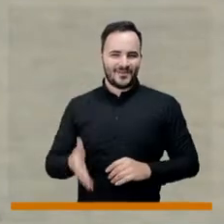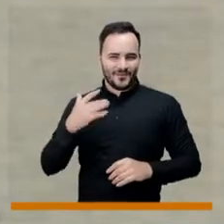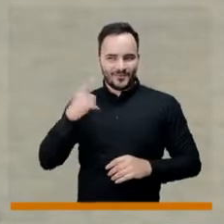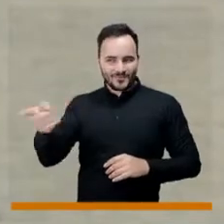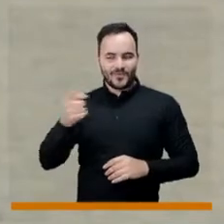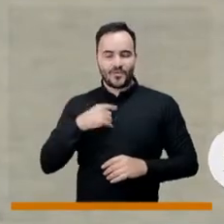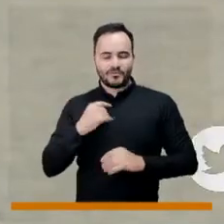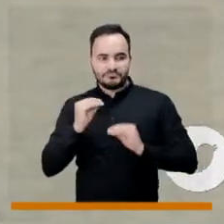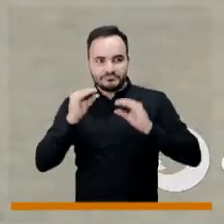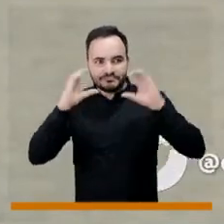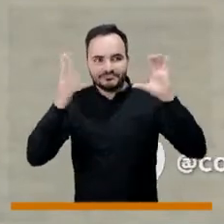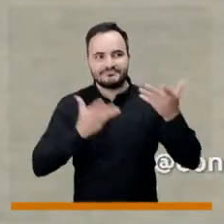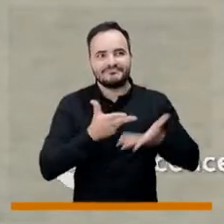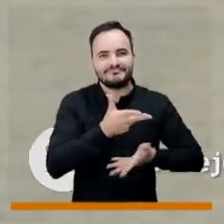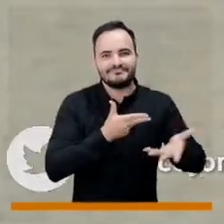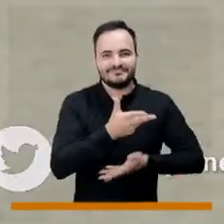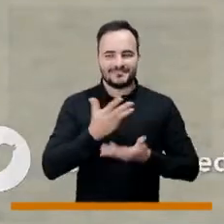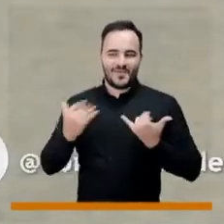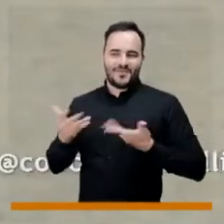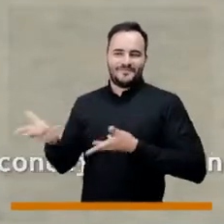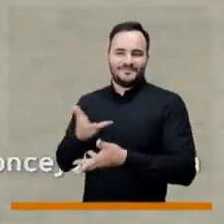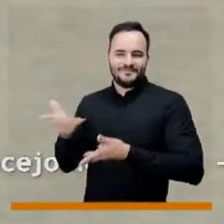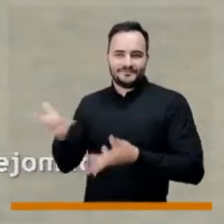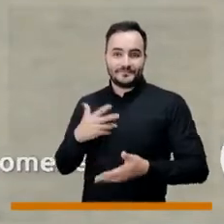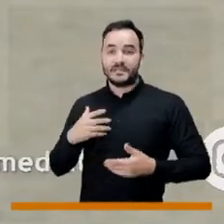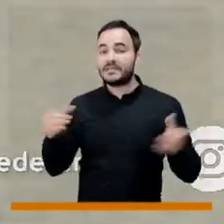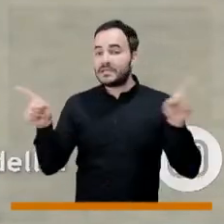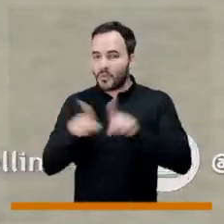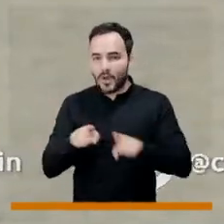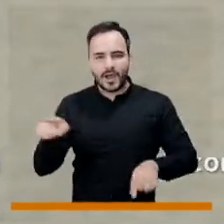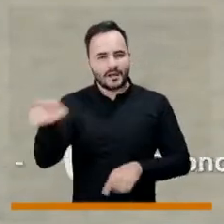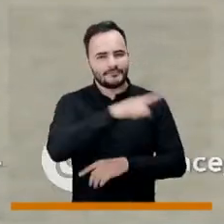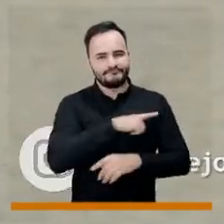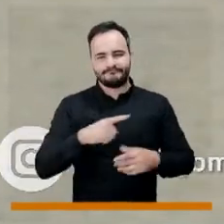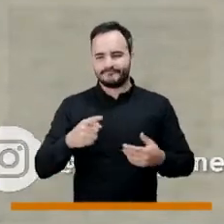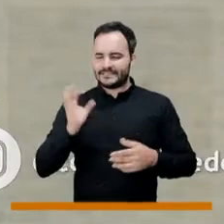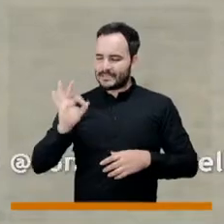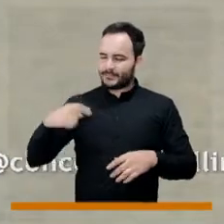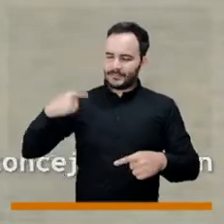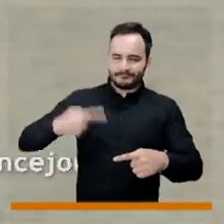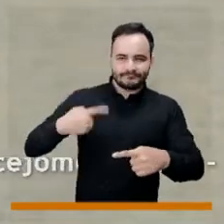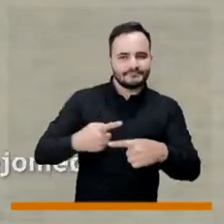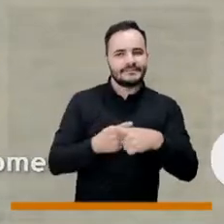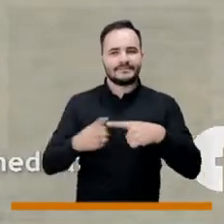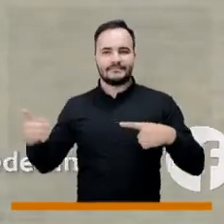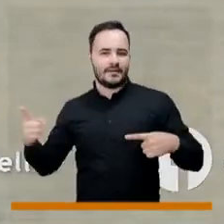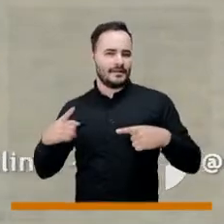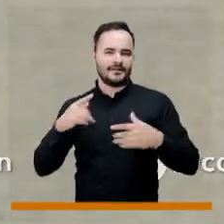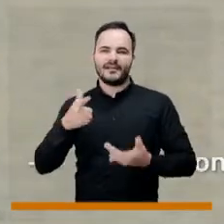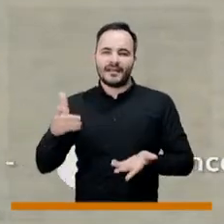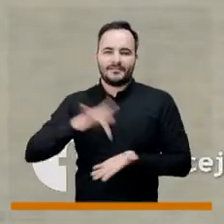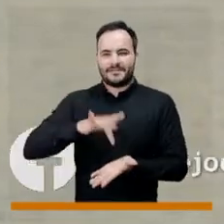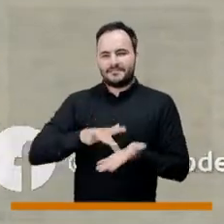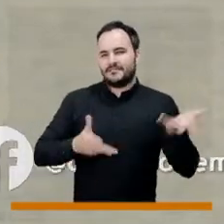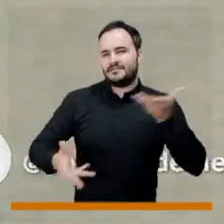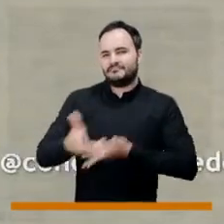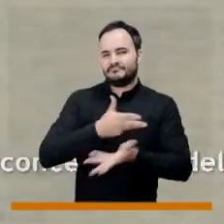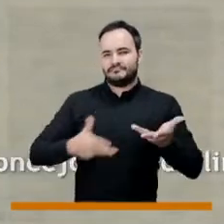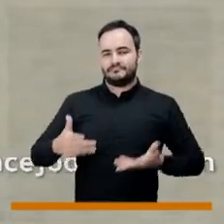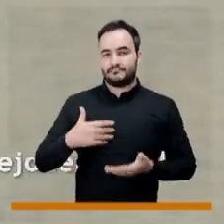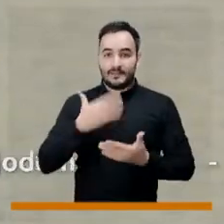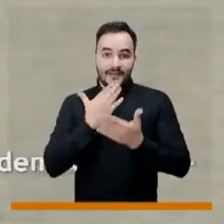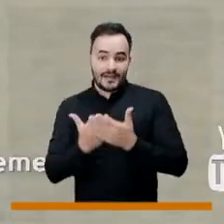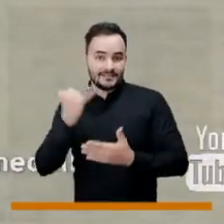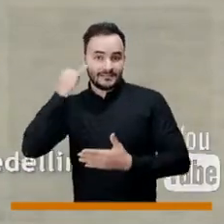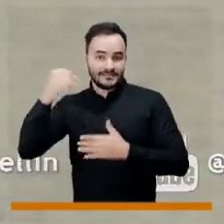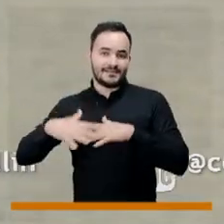su atención pero además queremos que ustedes como cada semana gracias a la posibilidad que nos otorgan las redes sociales desde el